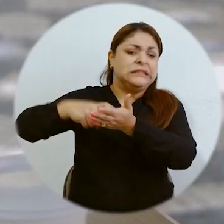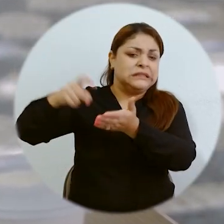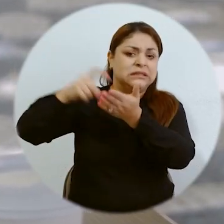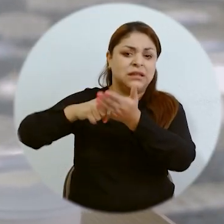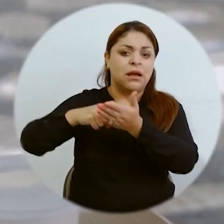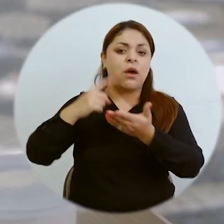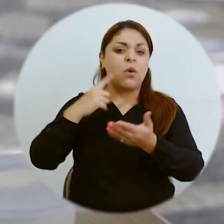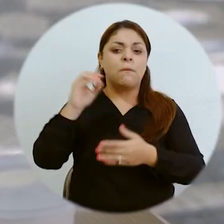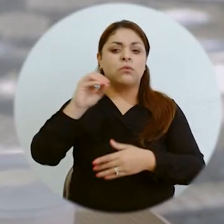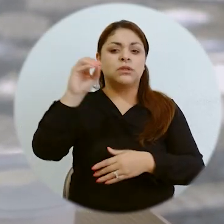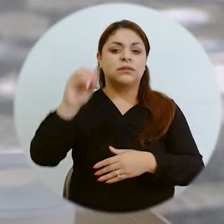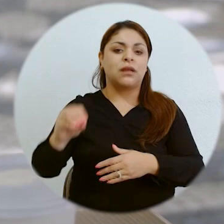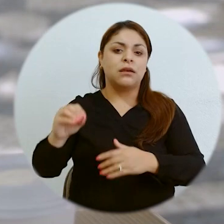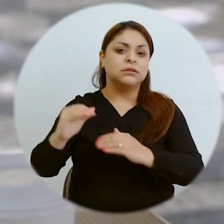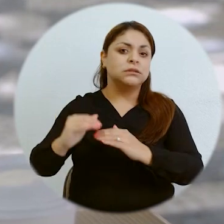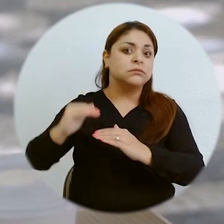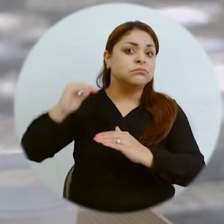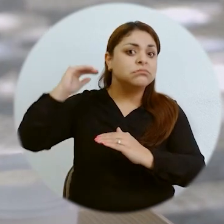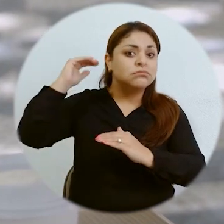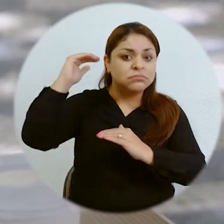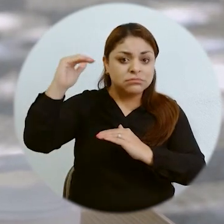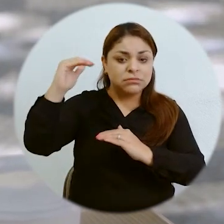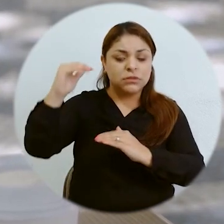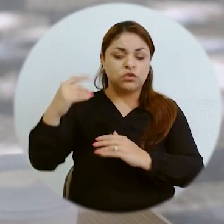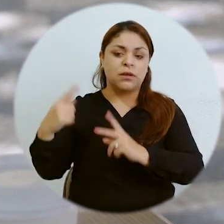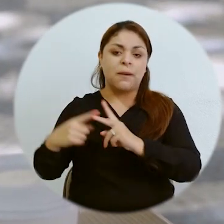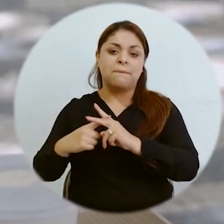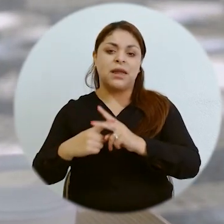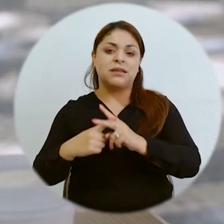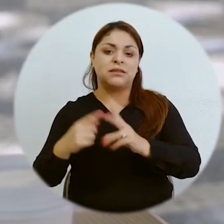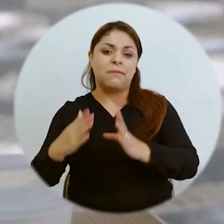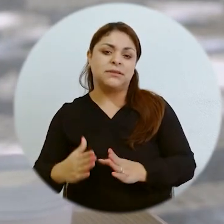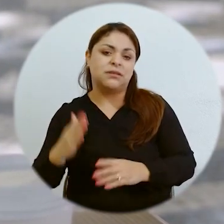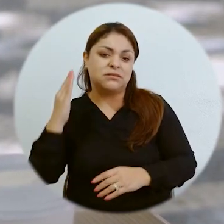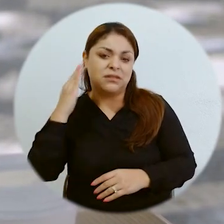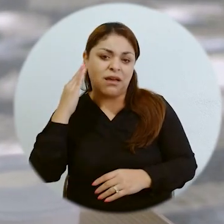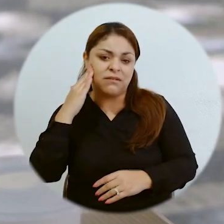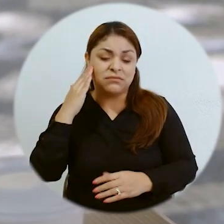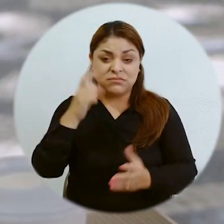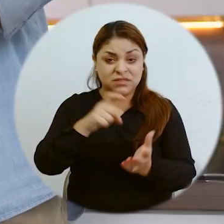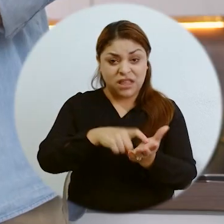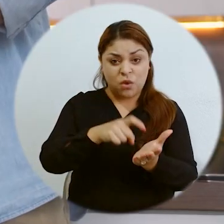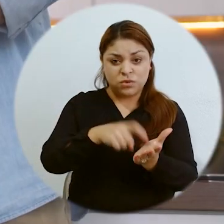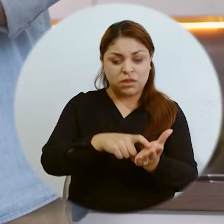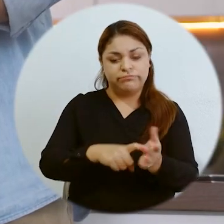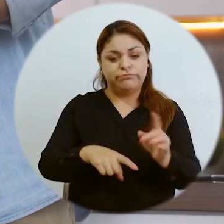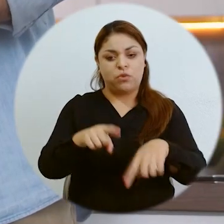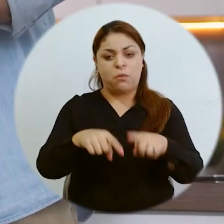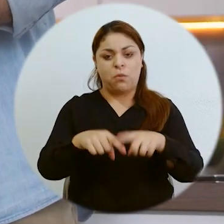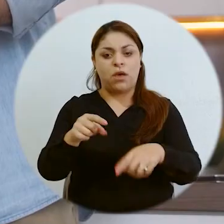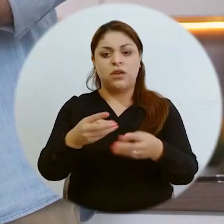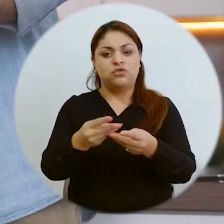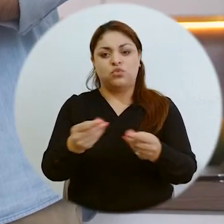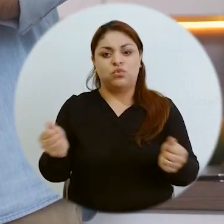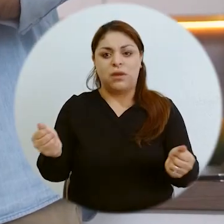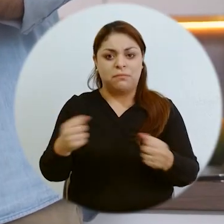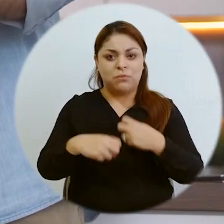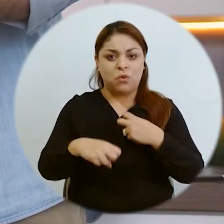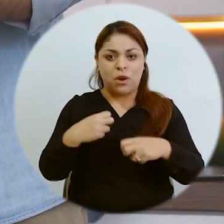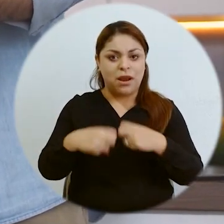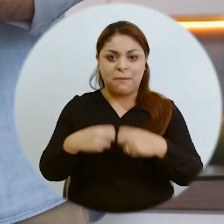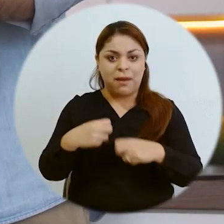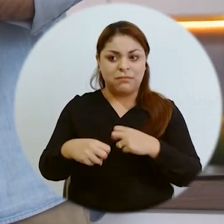los prestamistas saben que la deuda no es una forma de solucionar problemas de ingreso. Es un